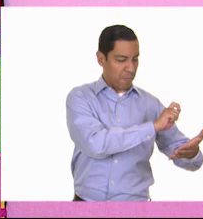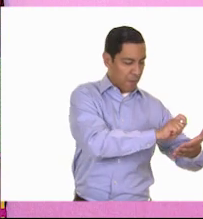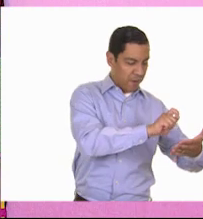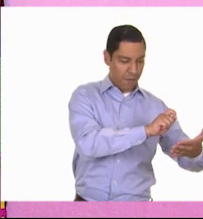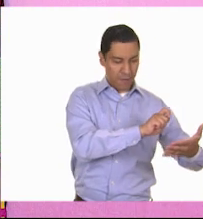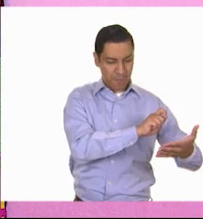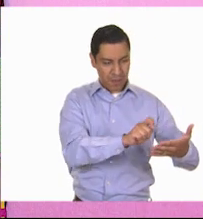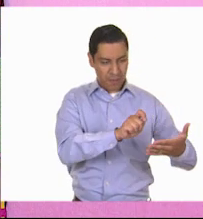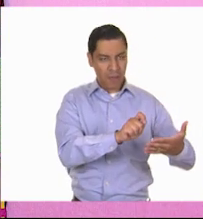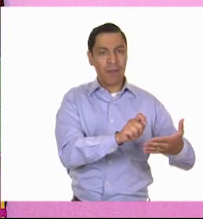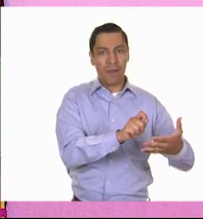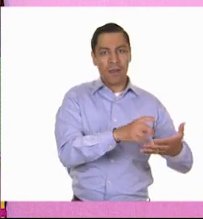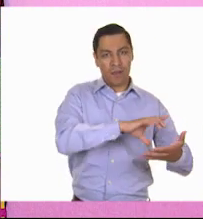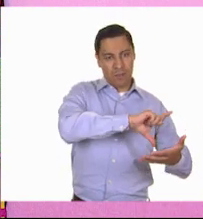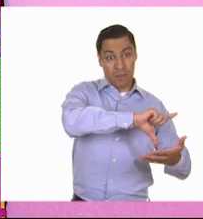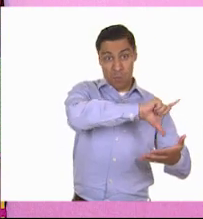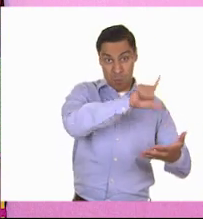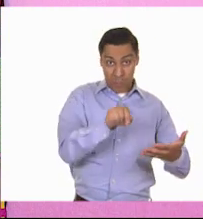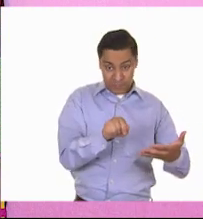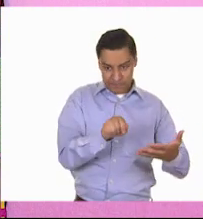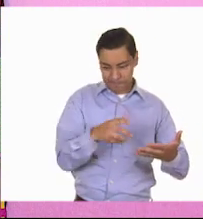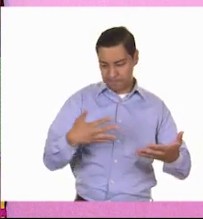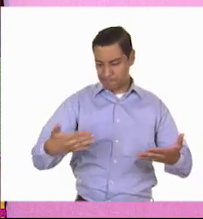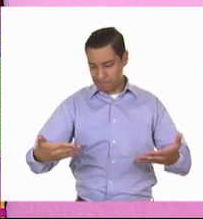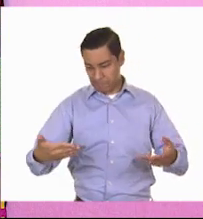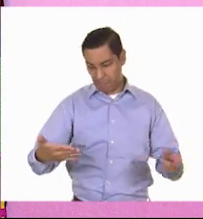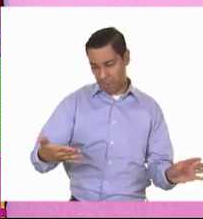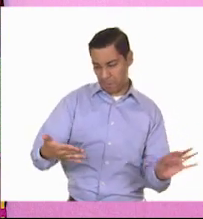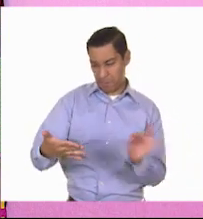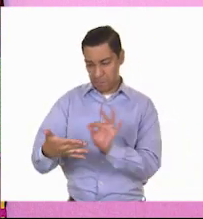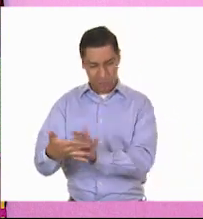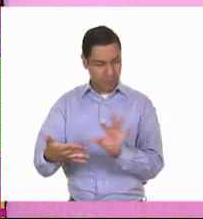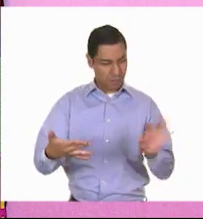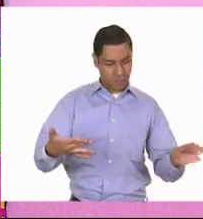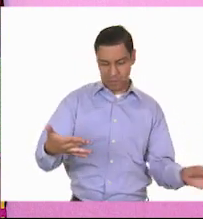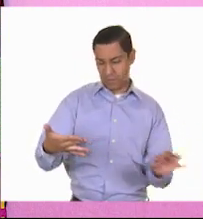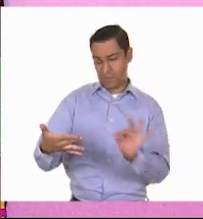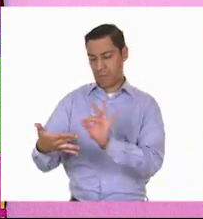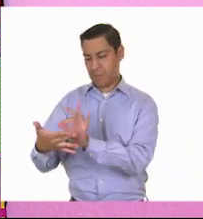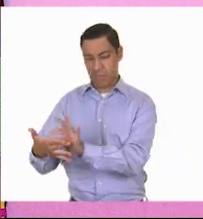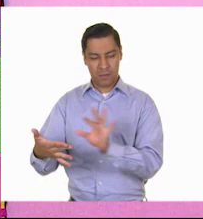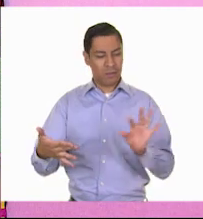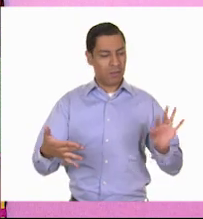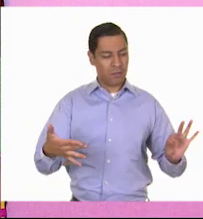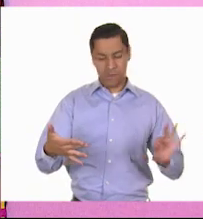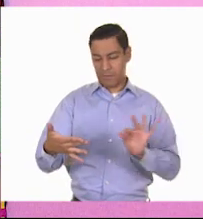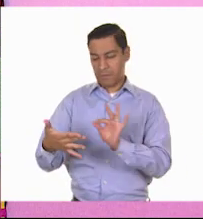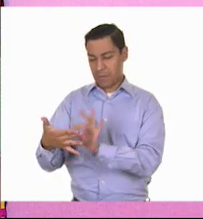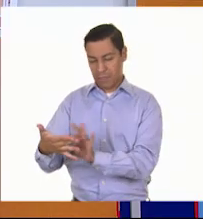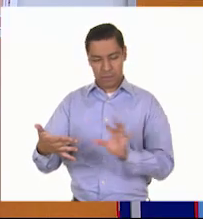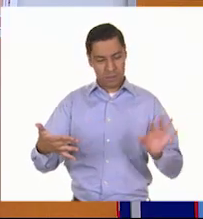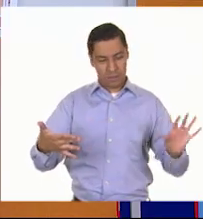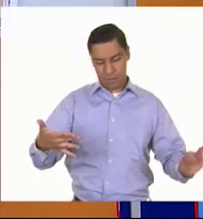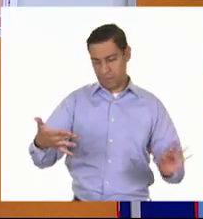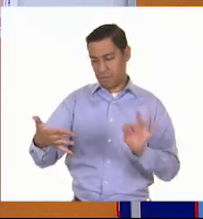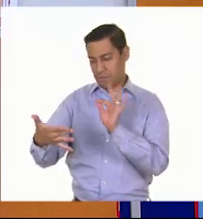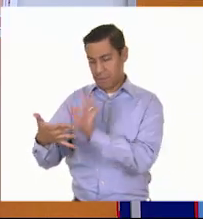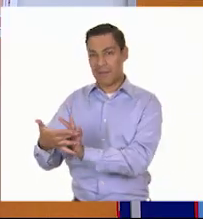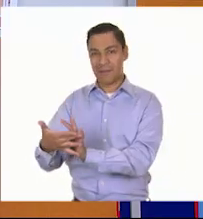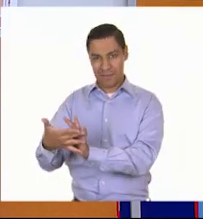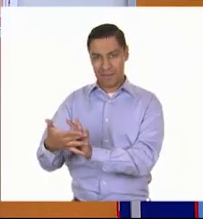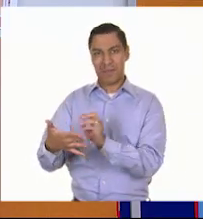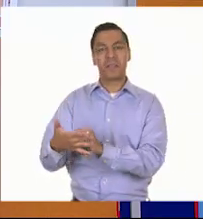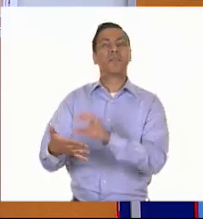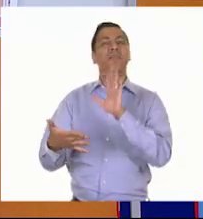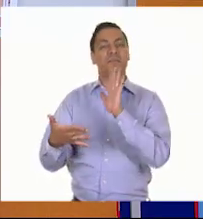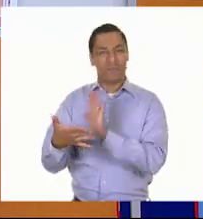como poner primero, finalmente, luego. Claro, estos nexos nos ayudan, por ejemplo, a